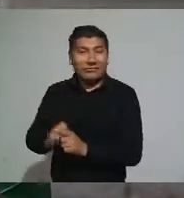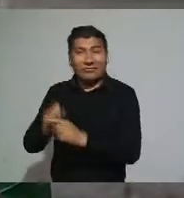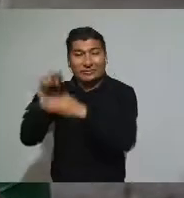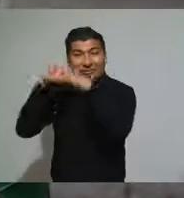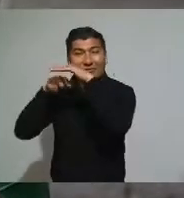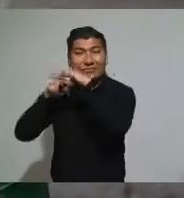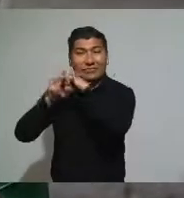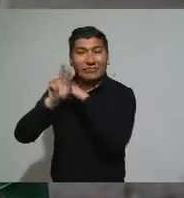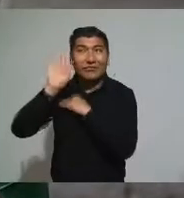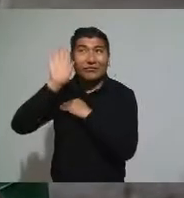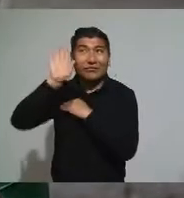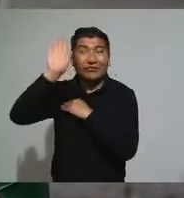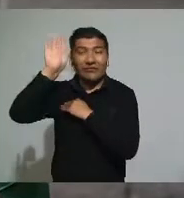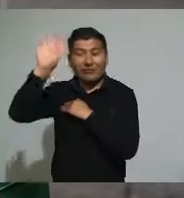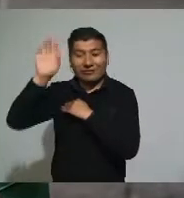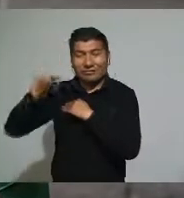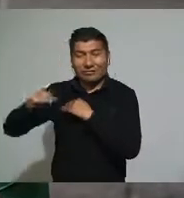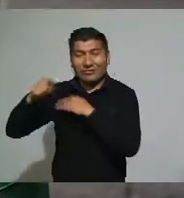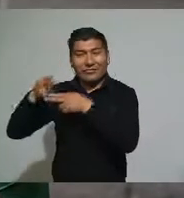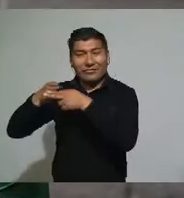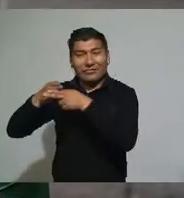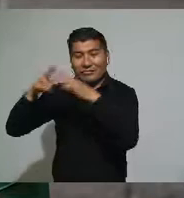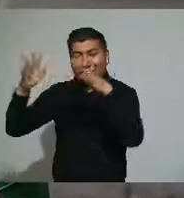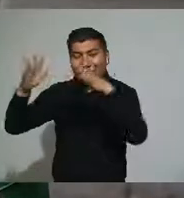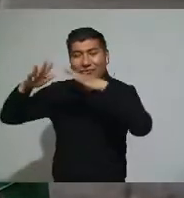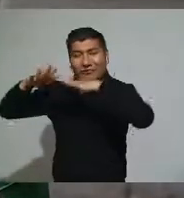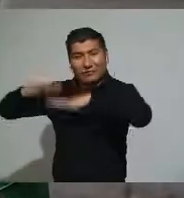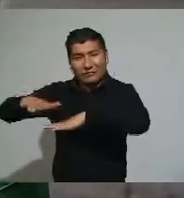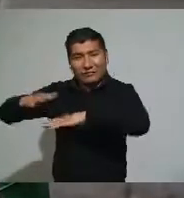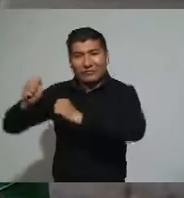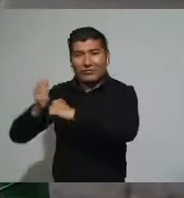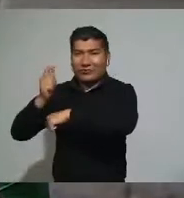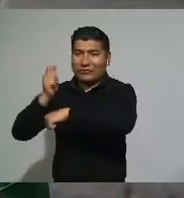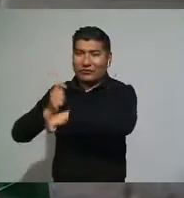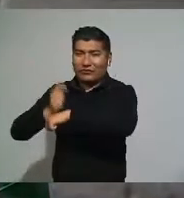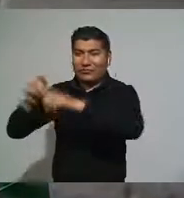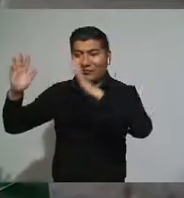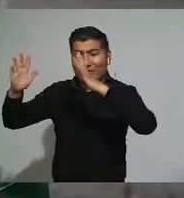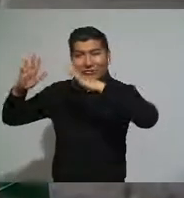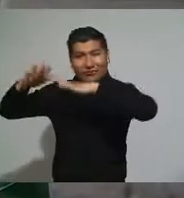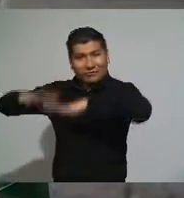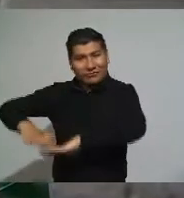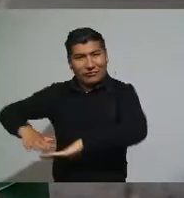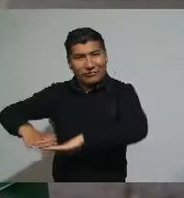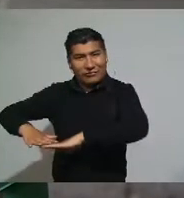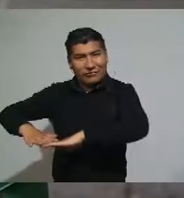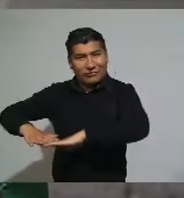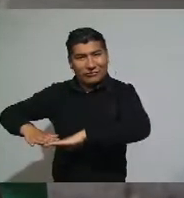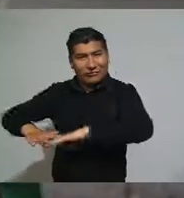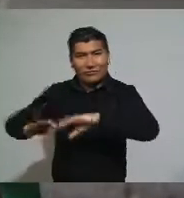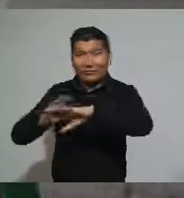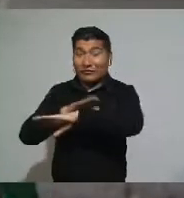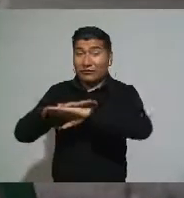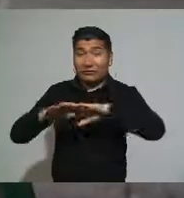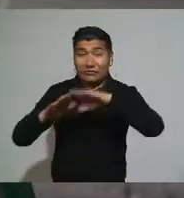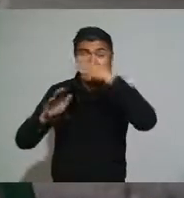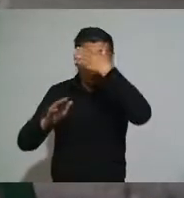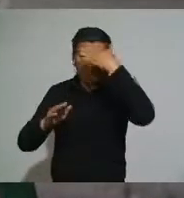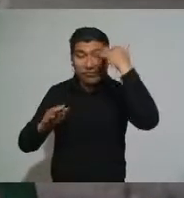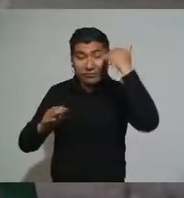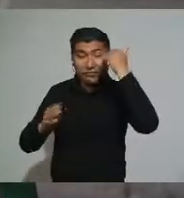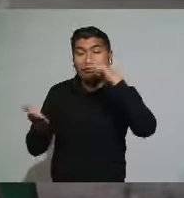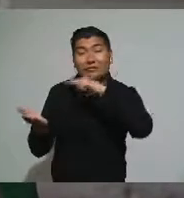proféticas será destruida junto con el templo. Sin olvidarnos de